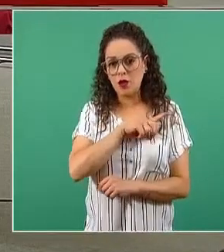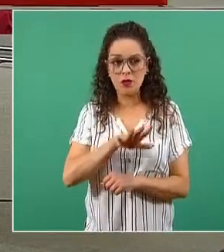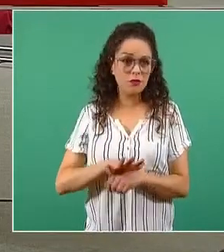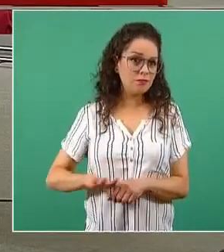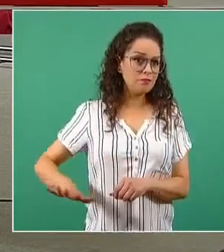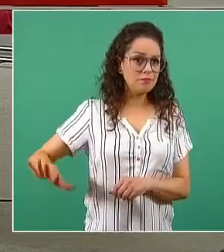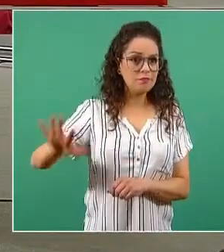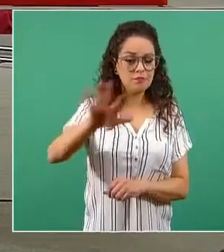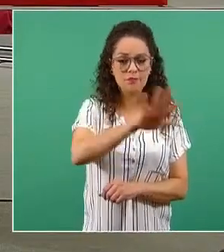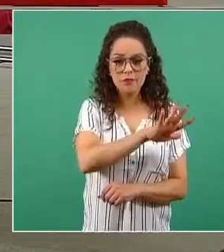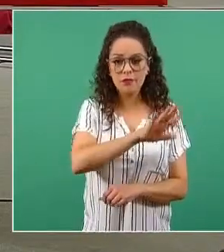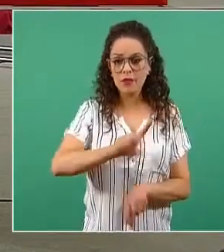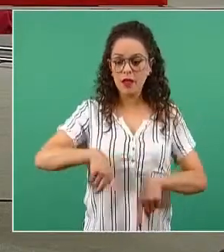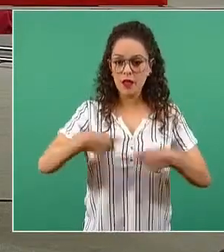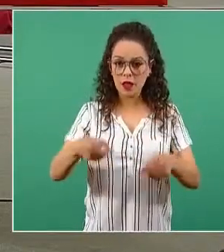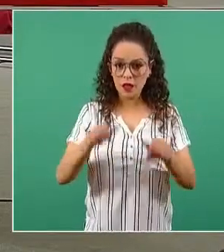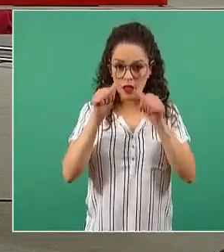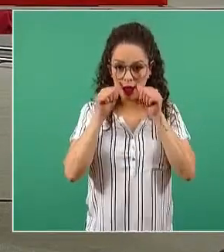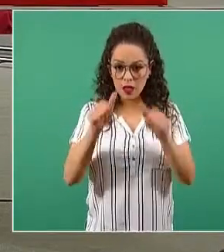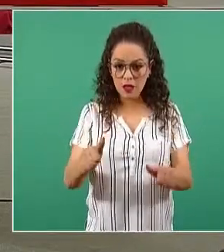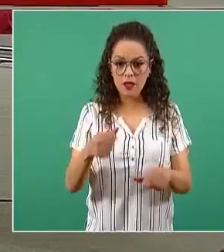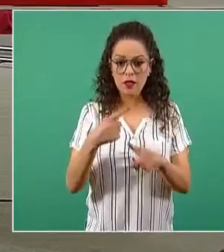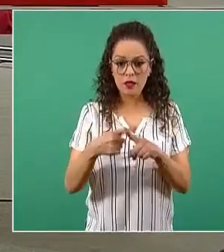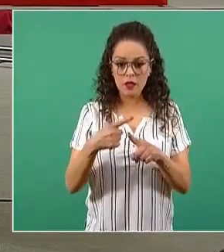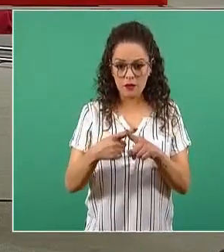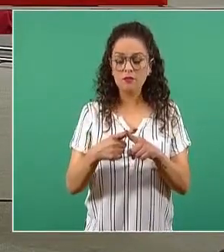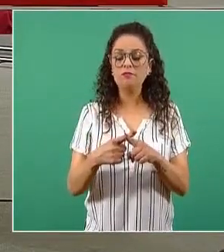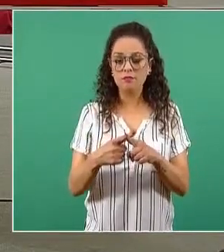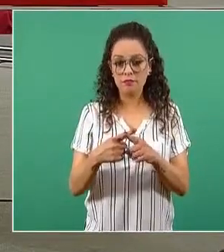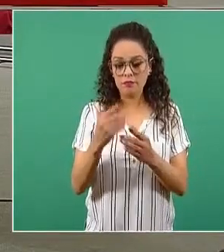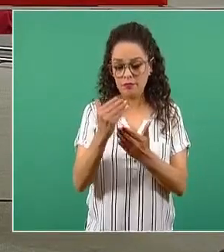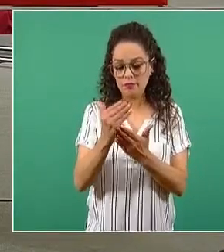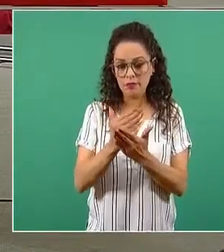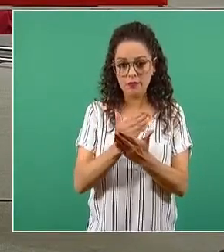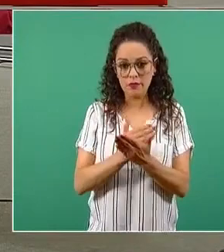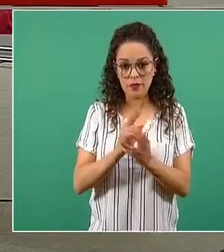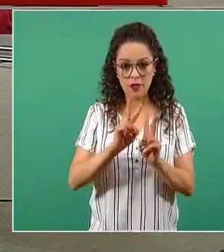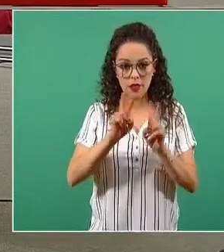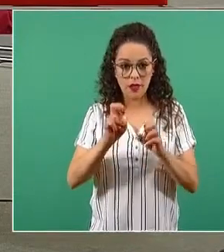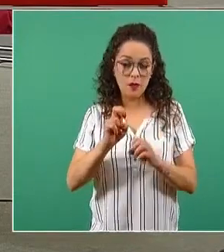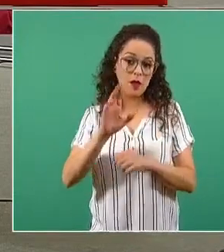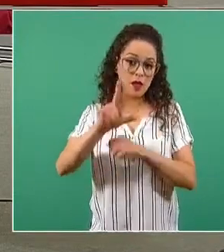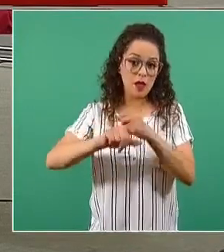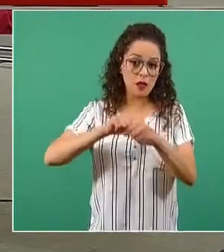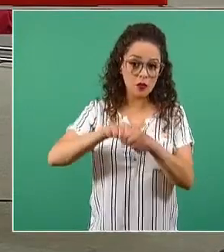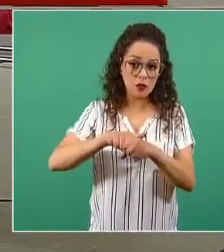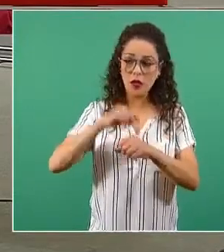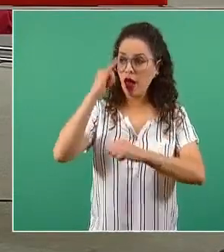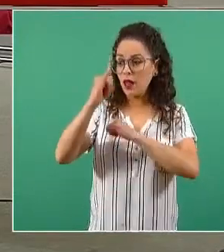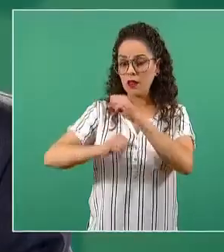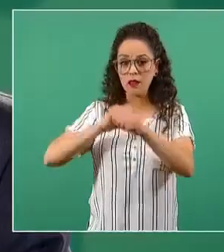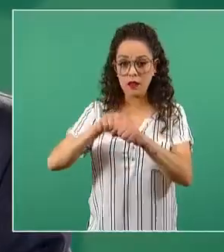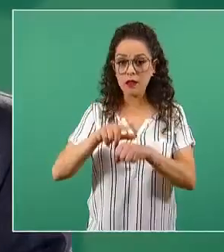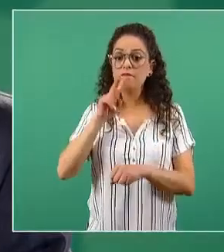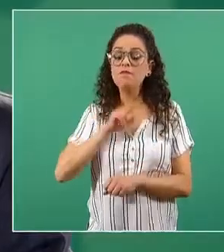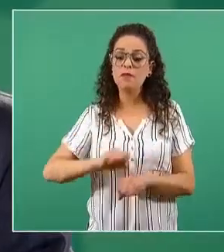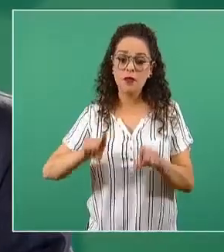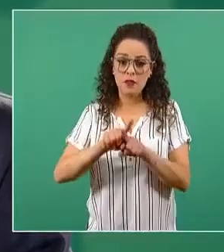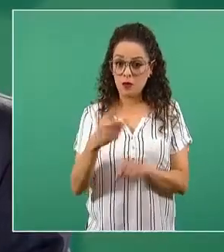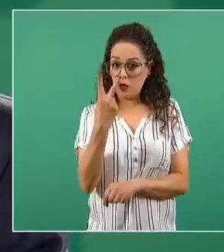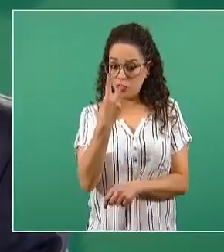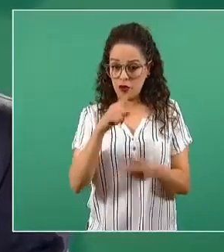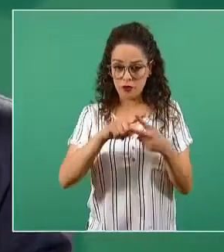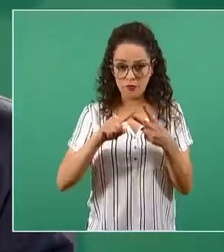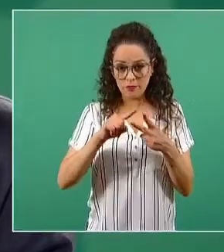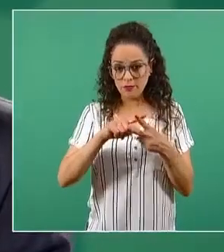ha atendido la agenda nacional y la agenda internacional. Y en esto quiero, sin ambajes, sin limitación,